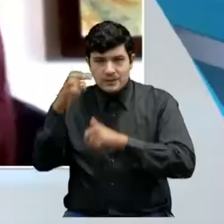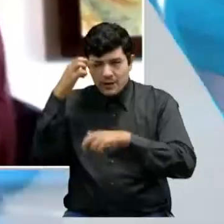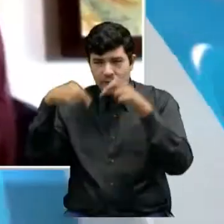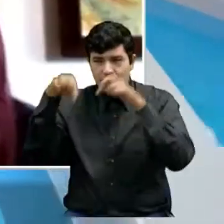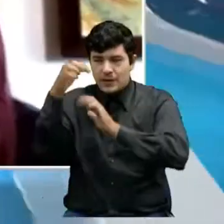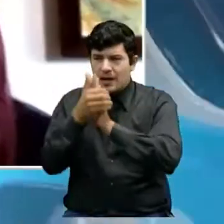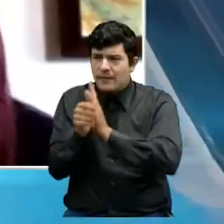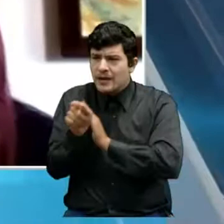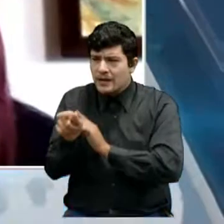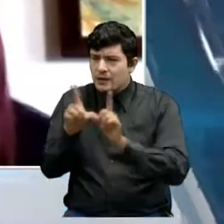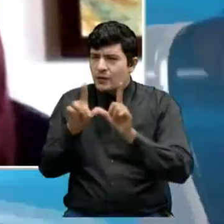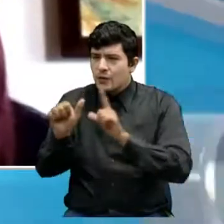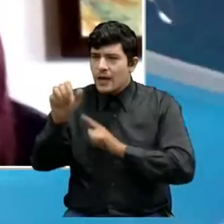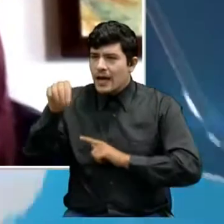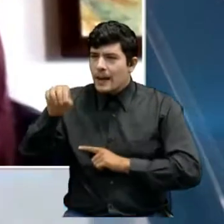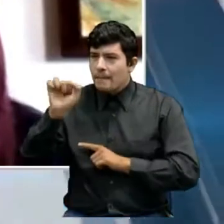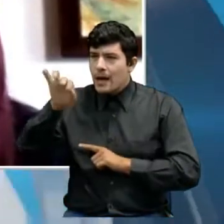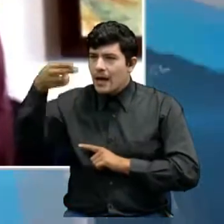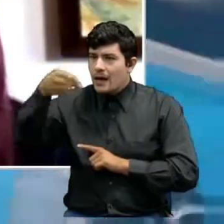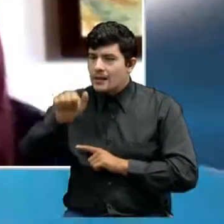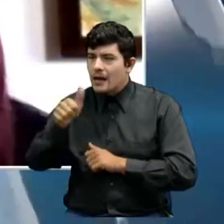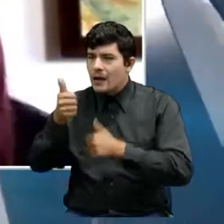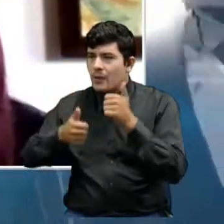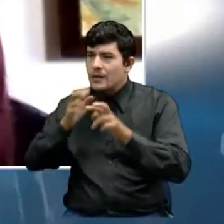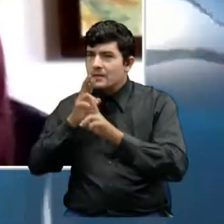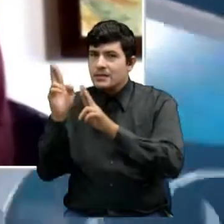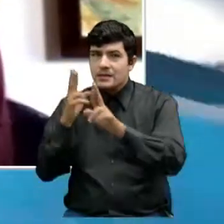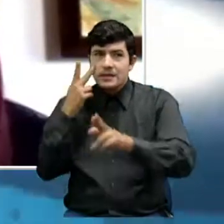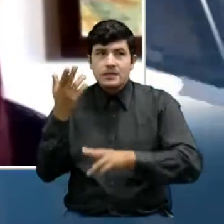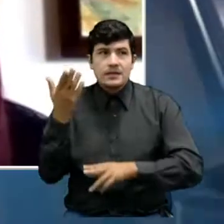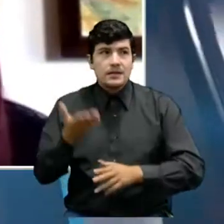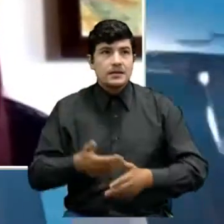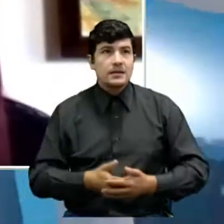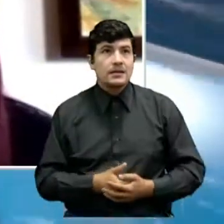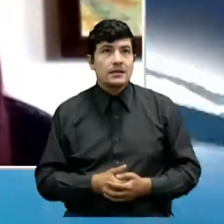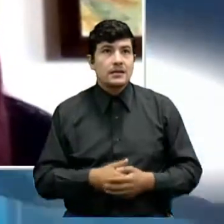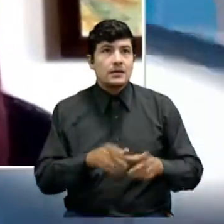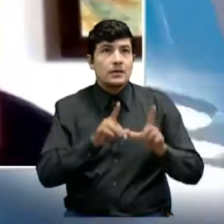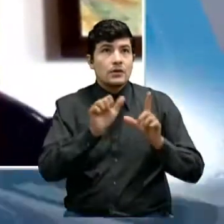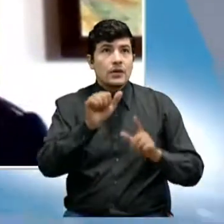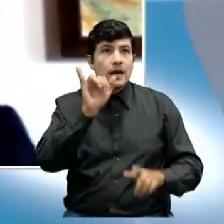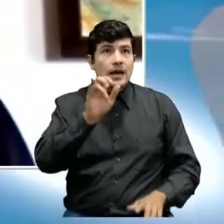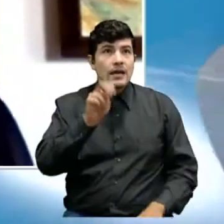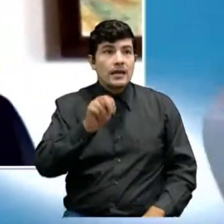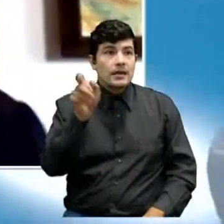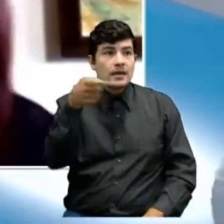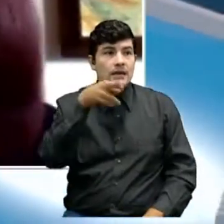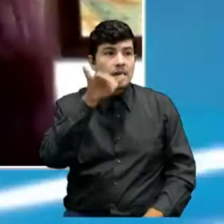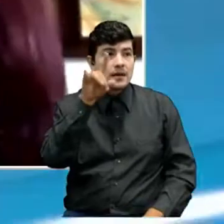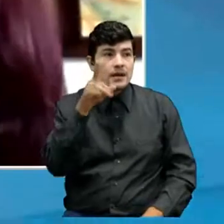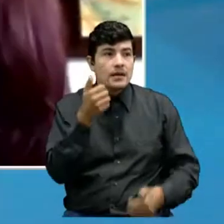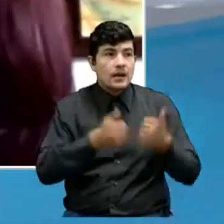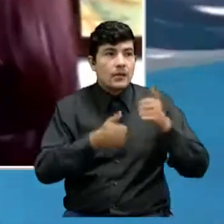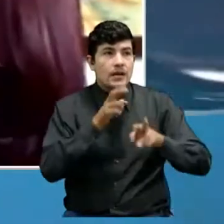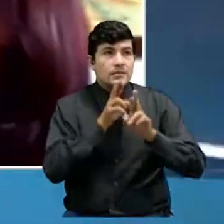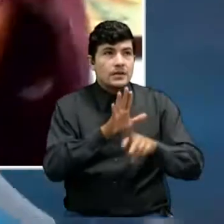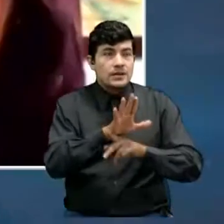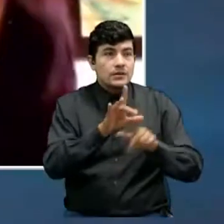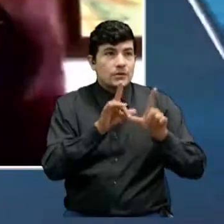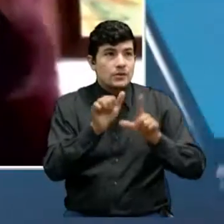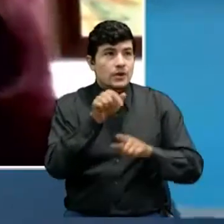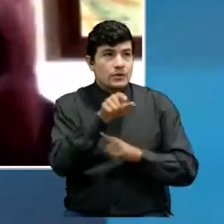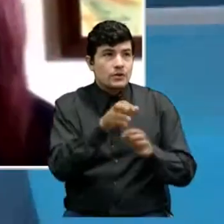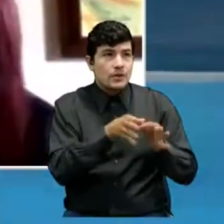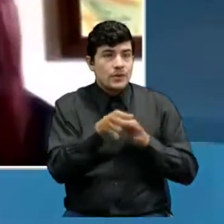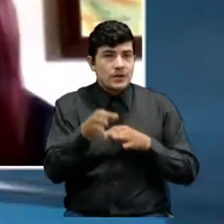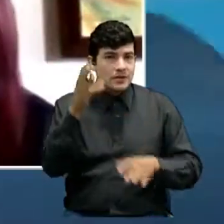expertas. Doctora Marta, ¿qué podemos decirle a nuestro televidente? Doctora Ingrid, ¿qué le podemos decir a nuestro televidente del